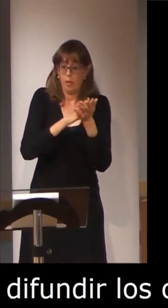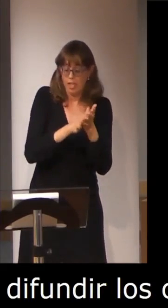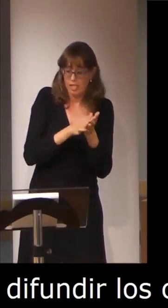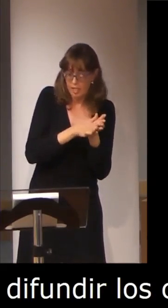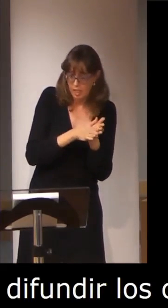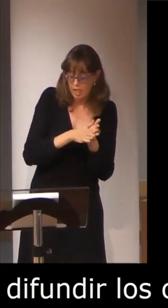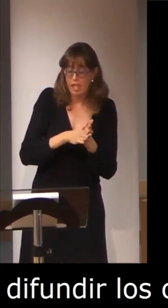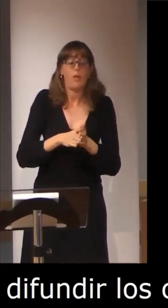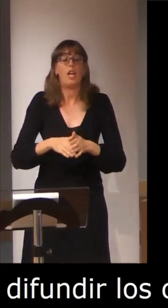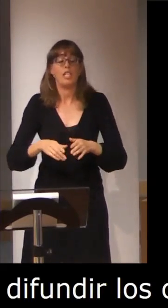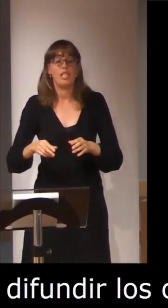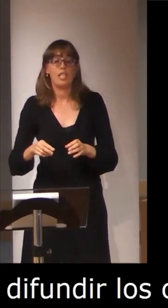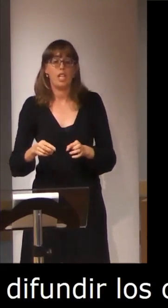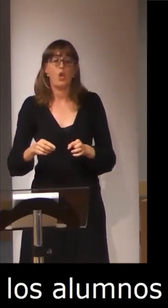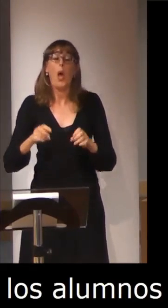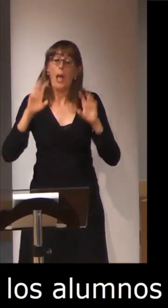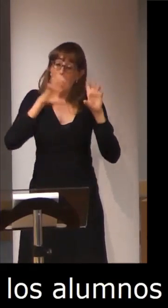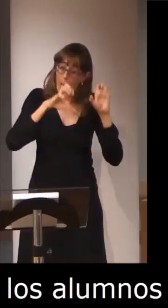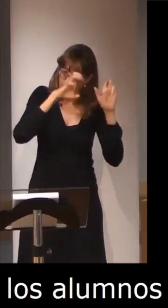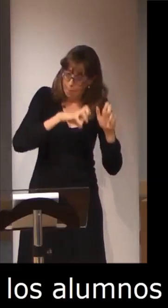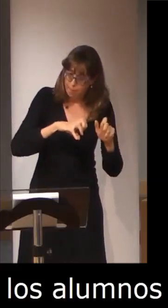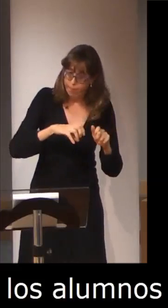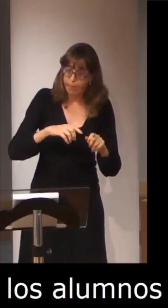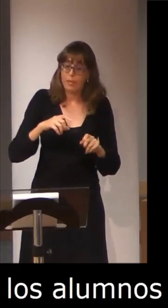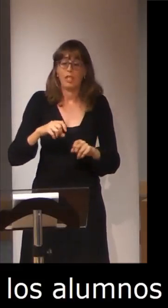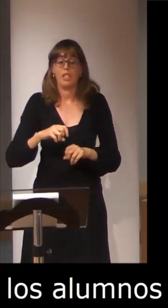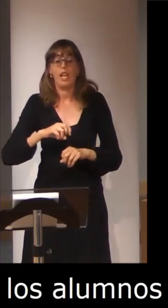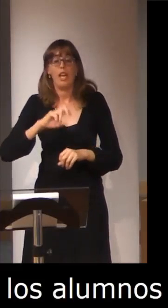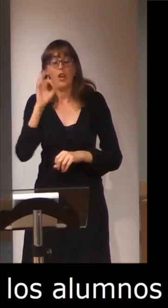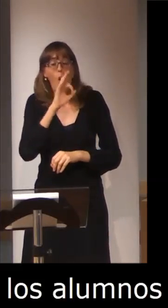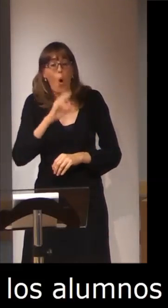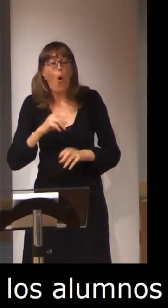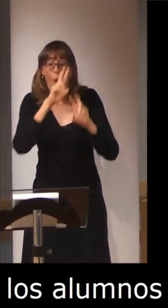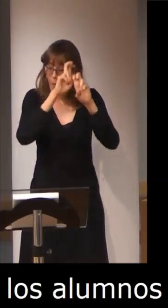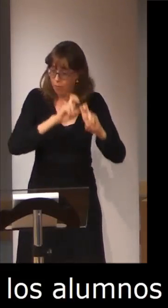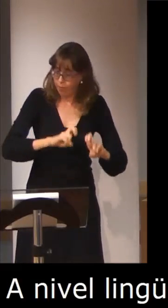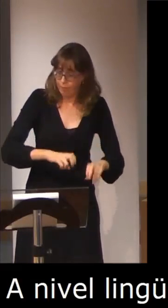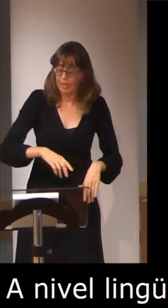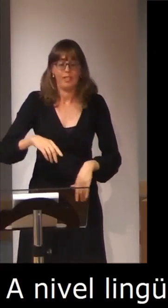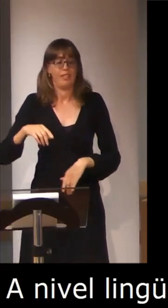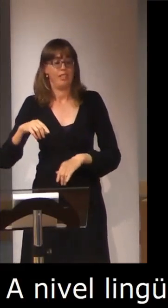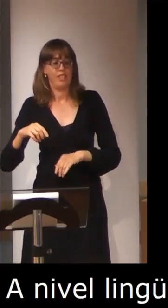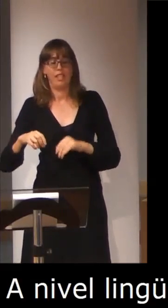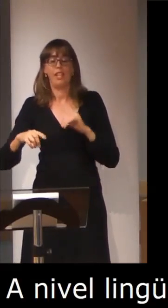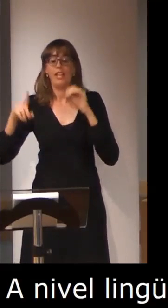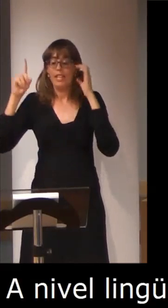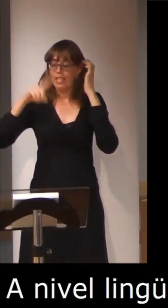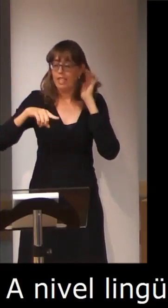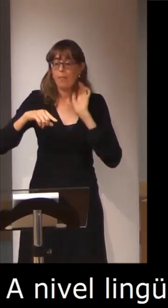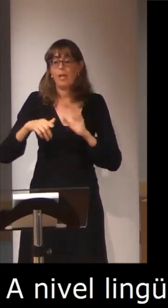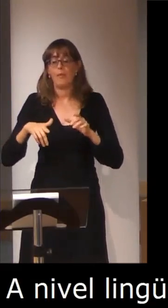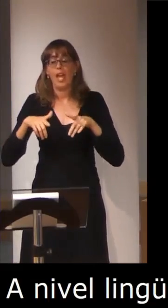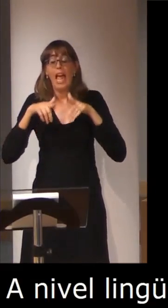a nivel lingüístico de la lengua de signos que se pueda aprender o investigar,